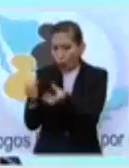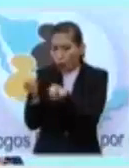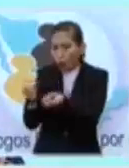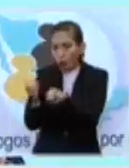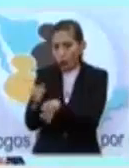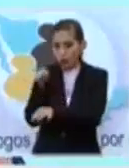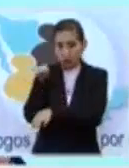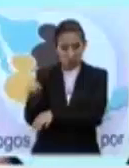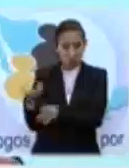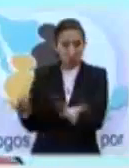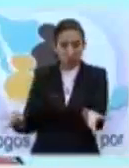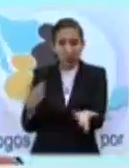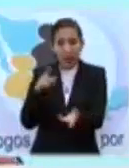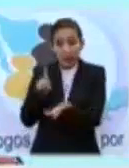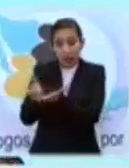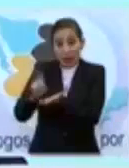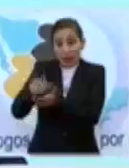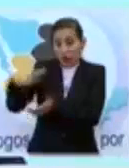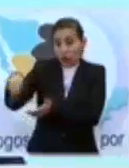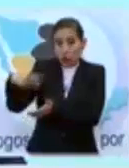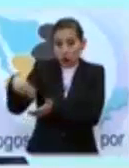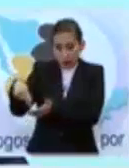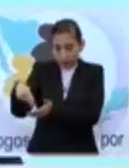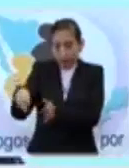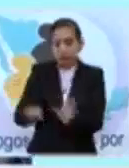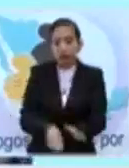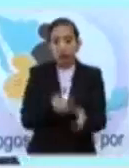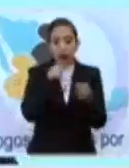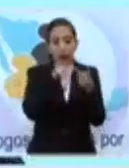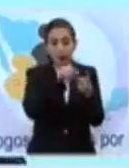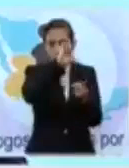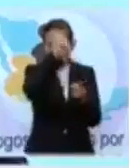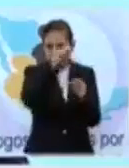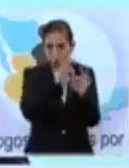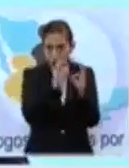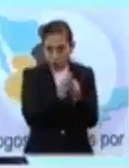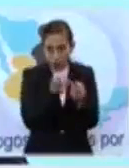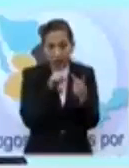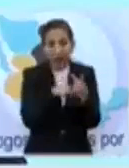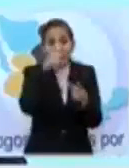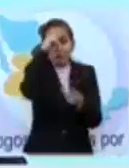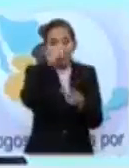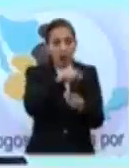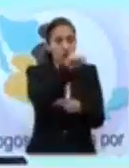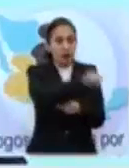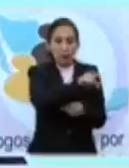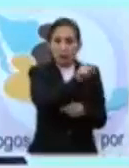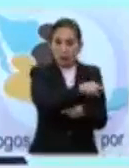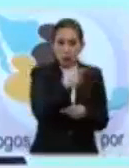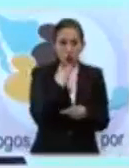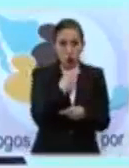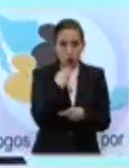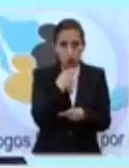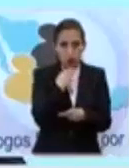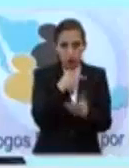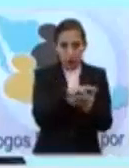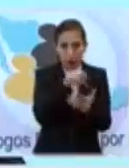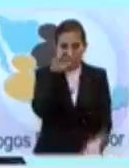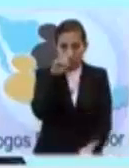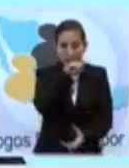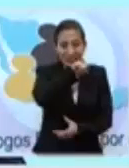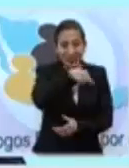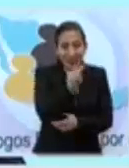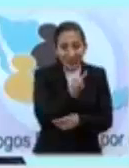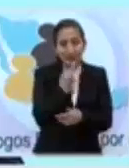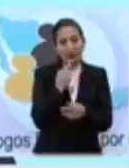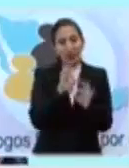que se ha convertido en un derecho de la población. Hay otro modelo que es el que ha seguido México y muchos países de América Latina, la gran mayoría, que es